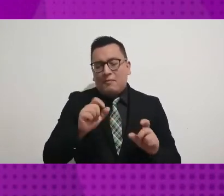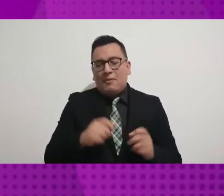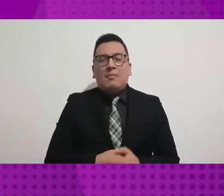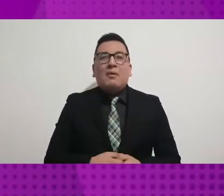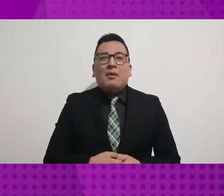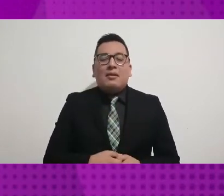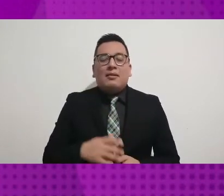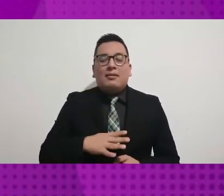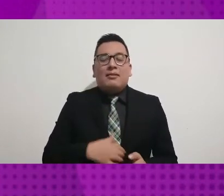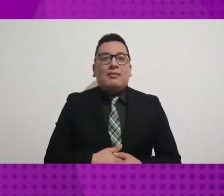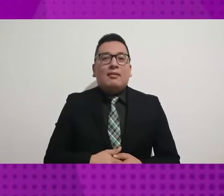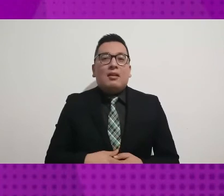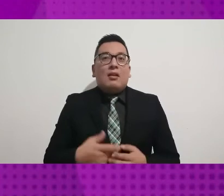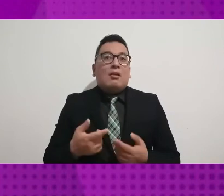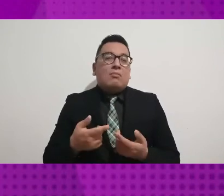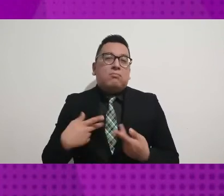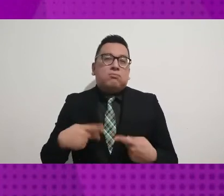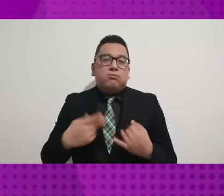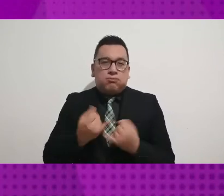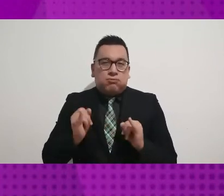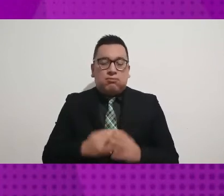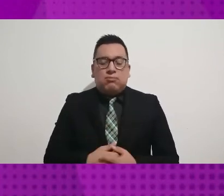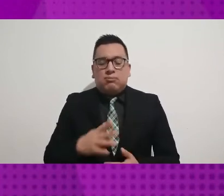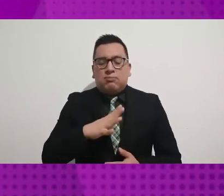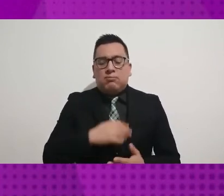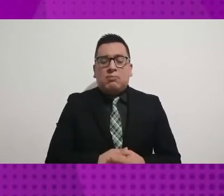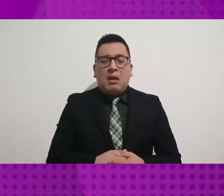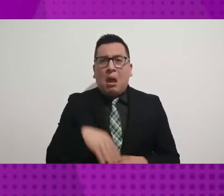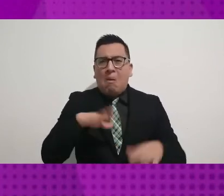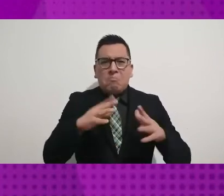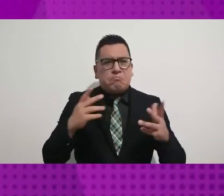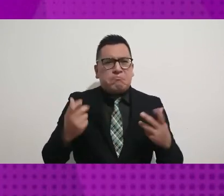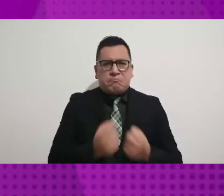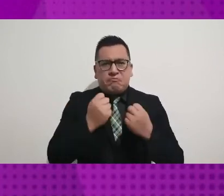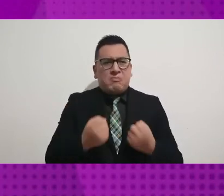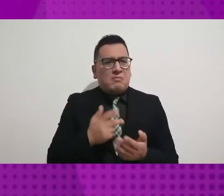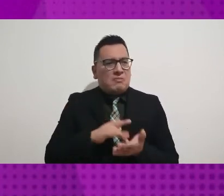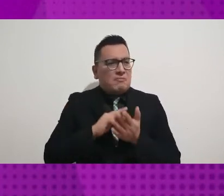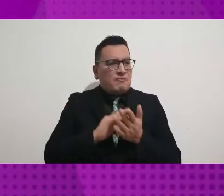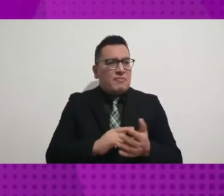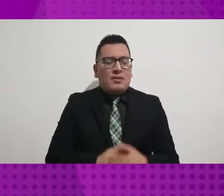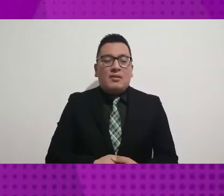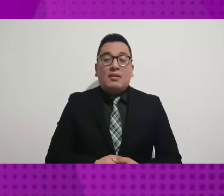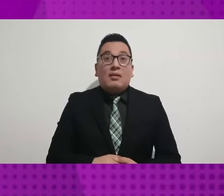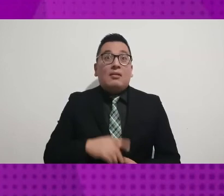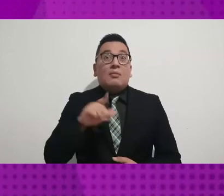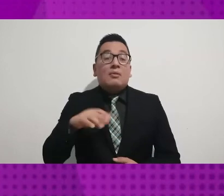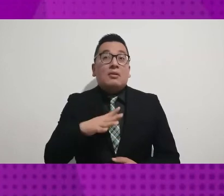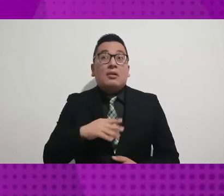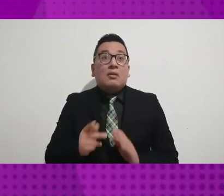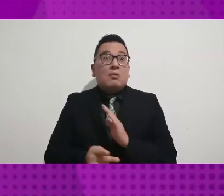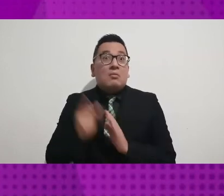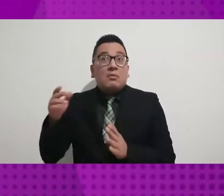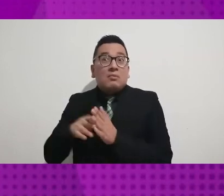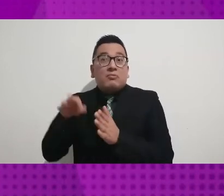candidaturas independientes pasan por eso, como les pasa también a los partidos políticos. A veces hay un triunfo contundente, arrasa un partido político, viene